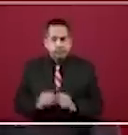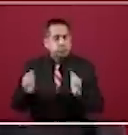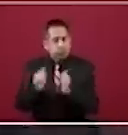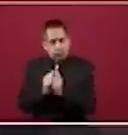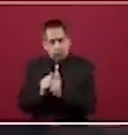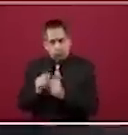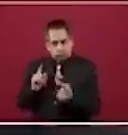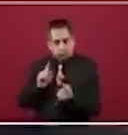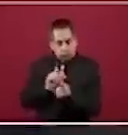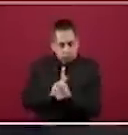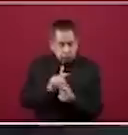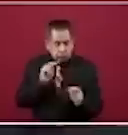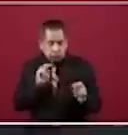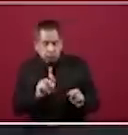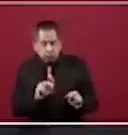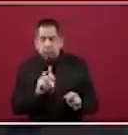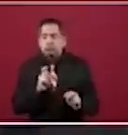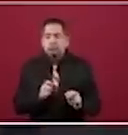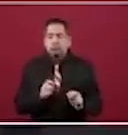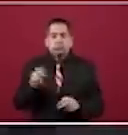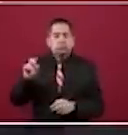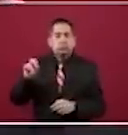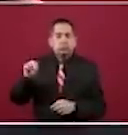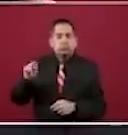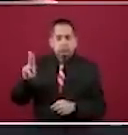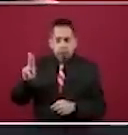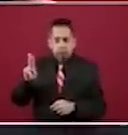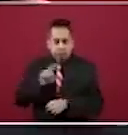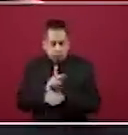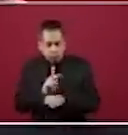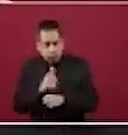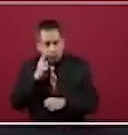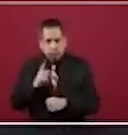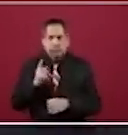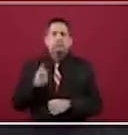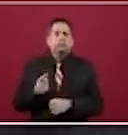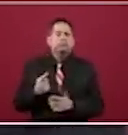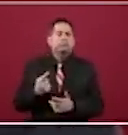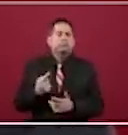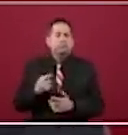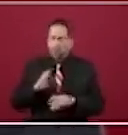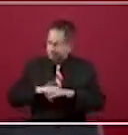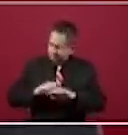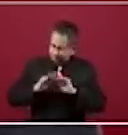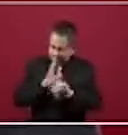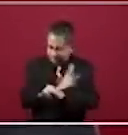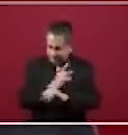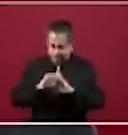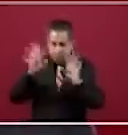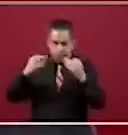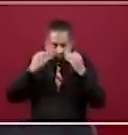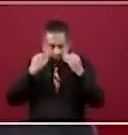acompañadas, van a estar acompañadas de la ONU para que haya absoluta transparencia.